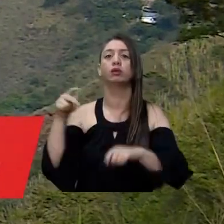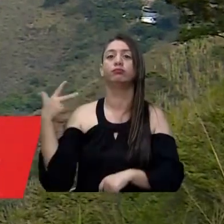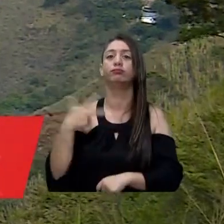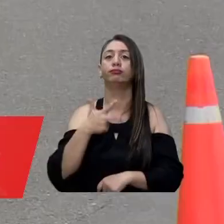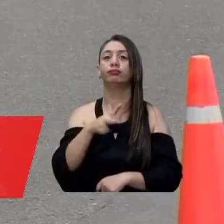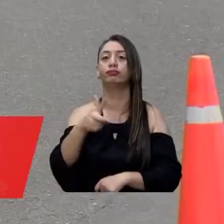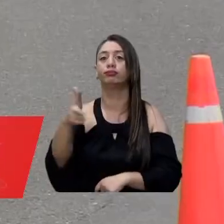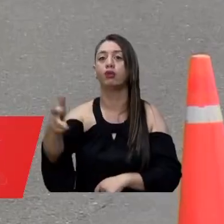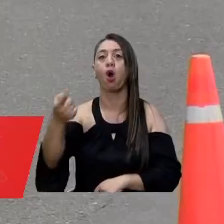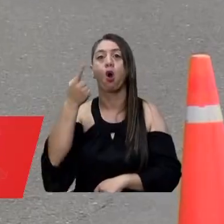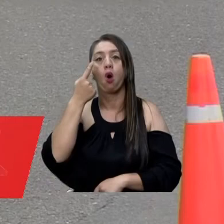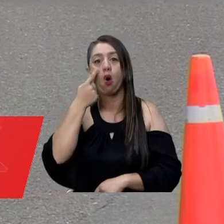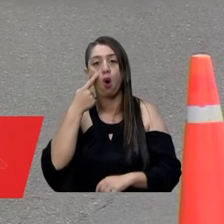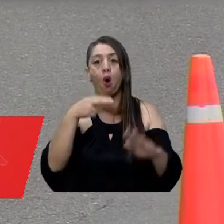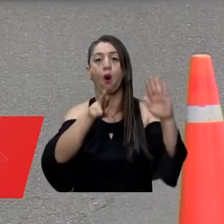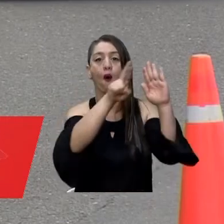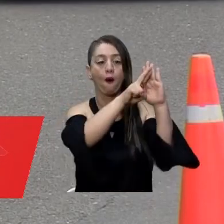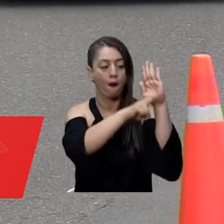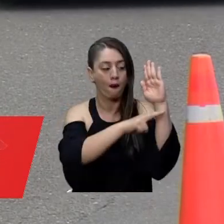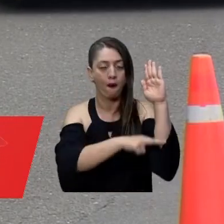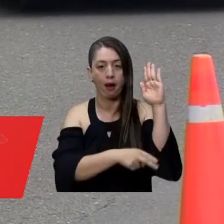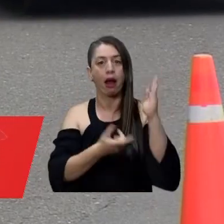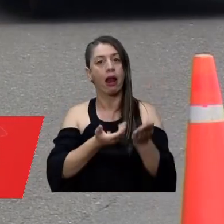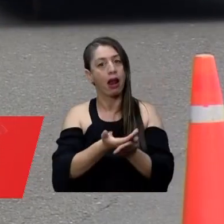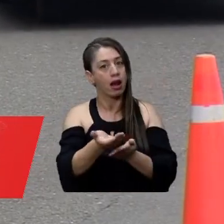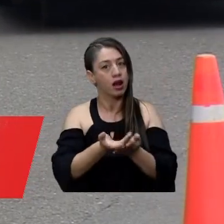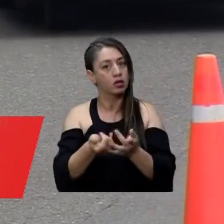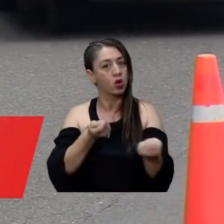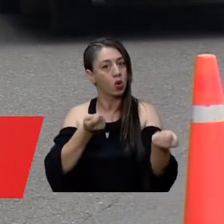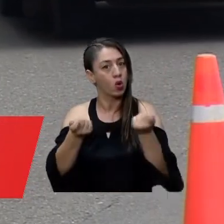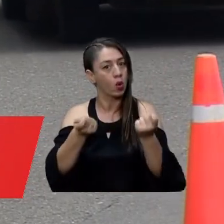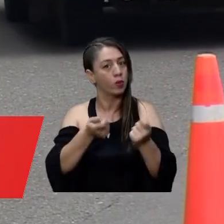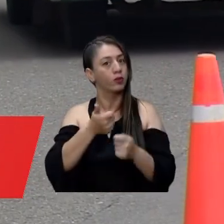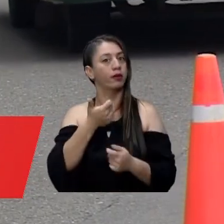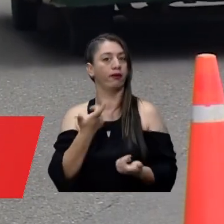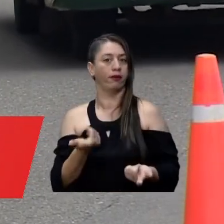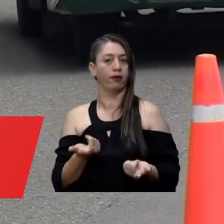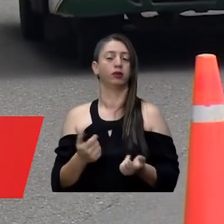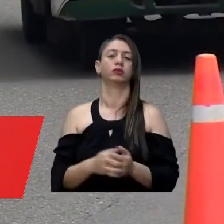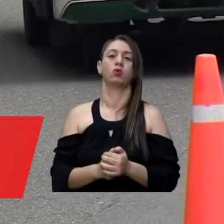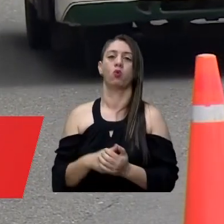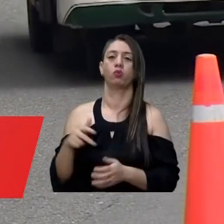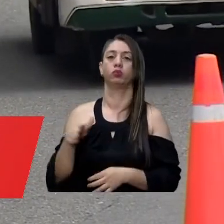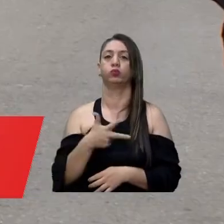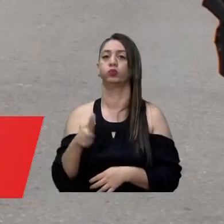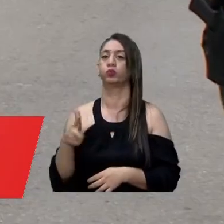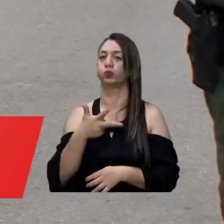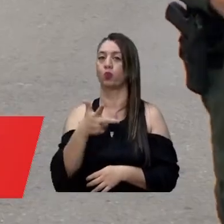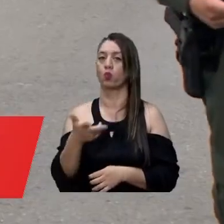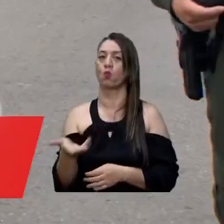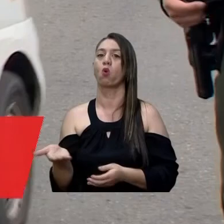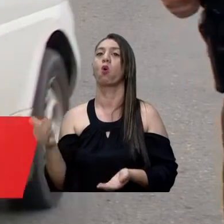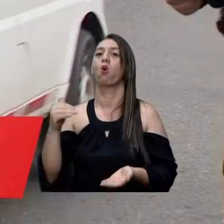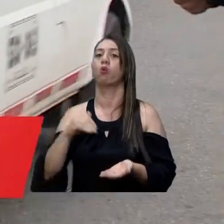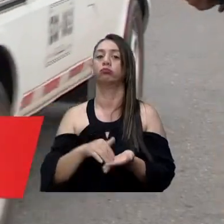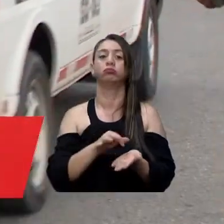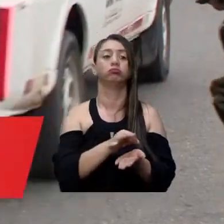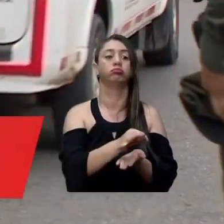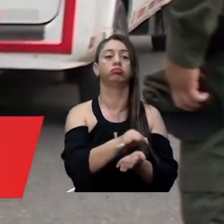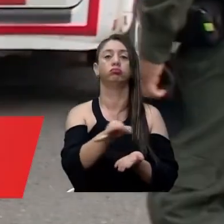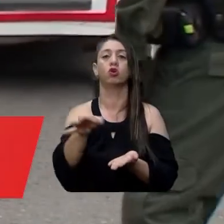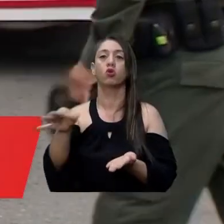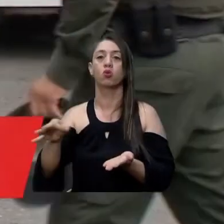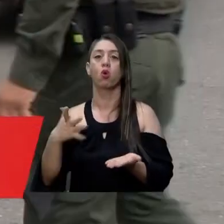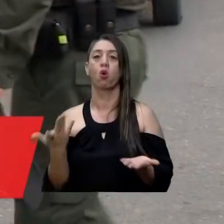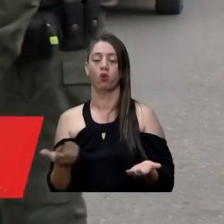Santa a seguir las recomendaciones de prevención, control y prudencia en sus movilizaciones de retorno hacia los diferentes destinos